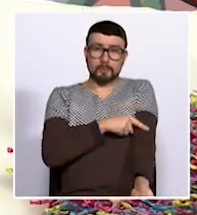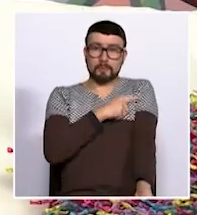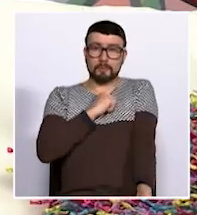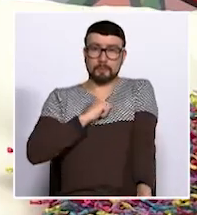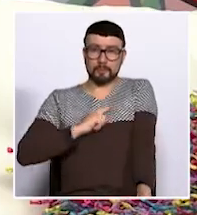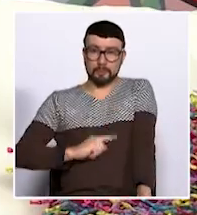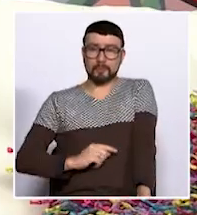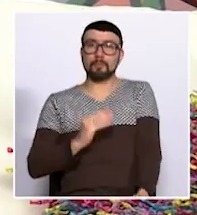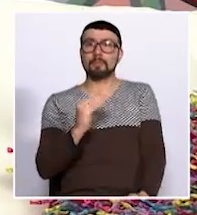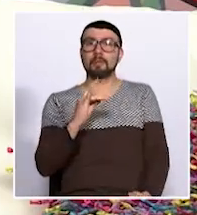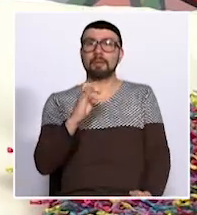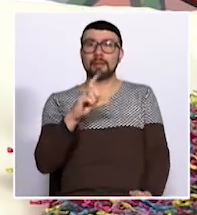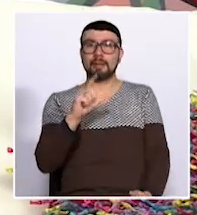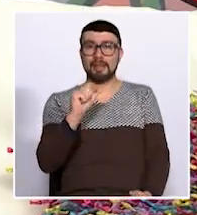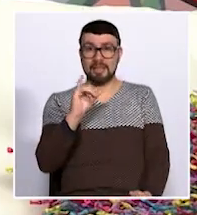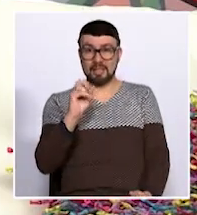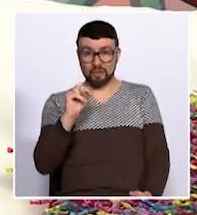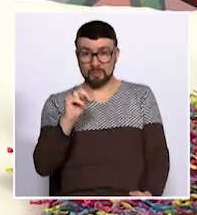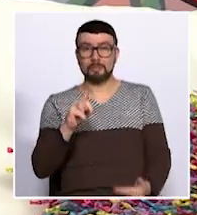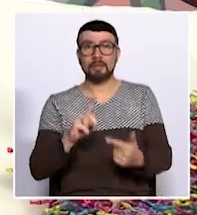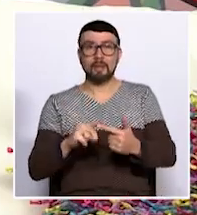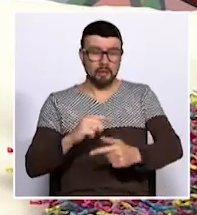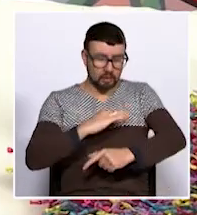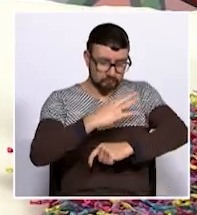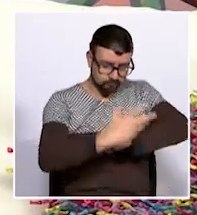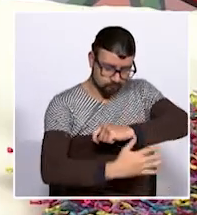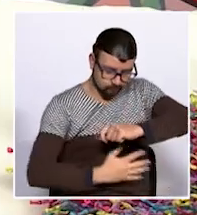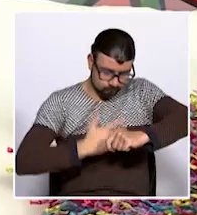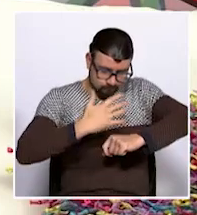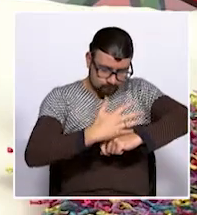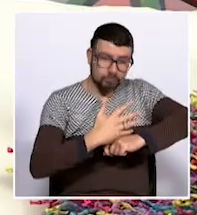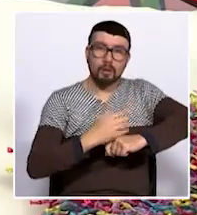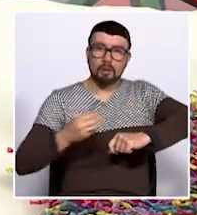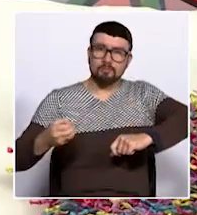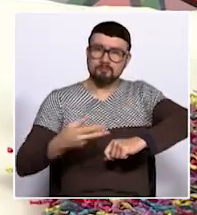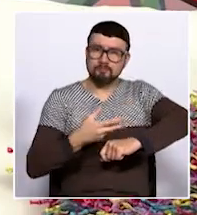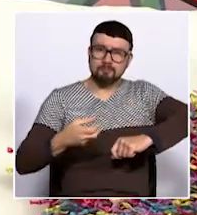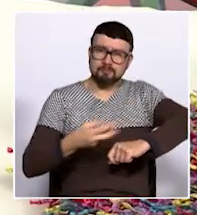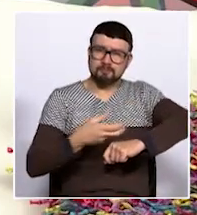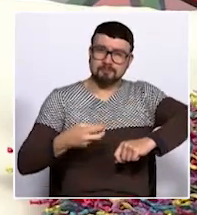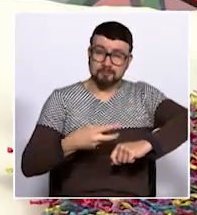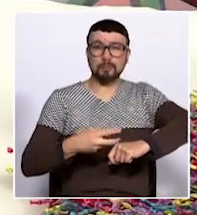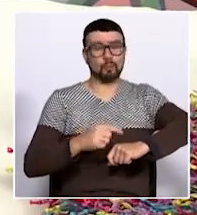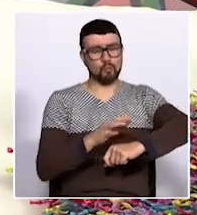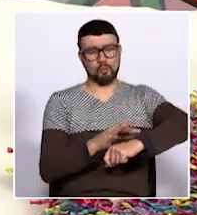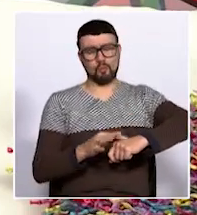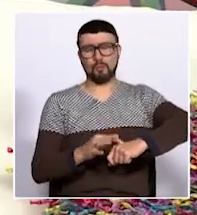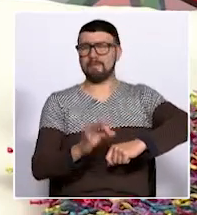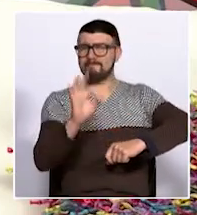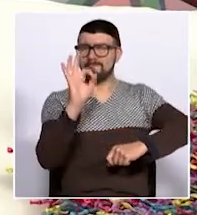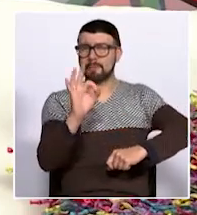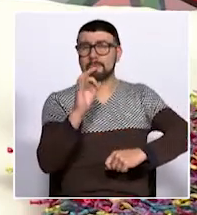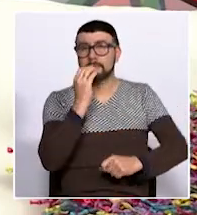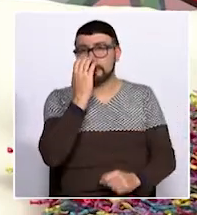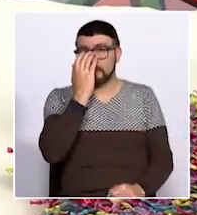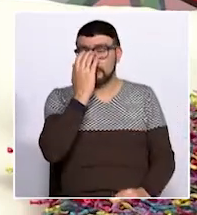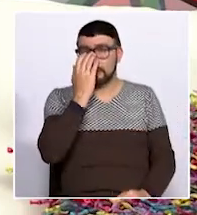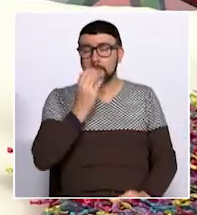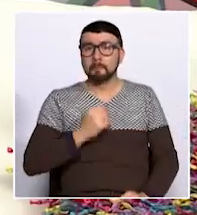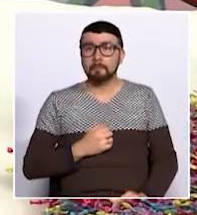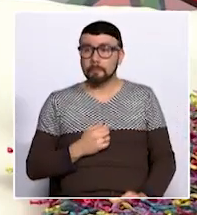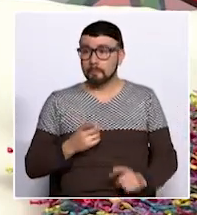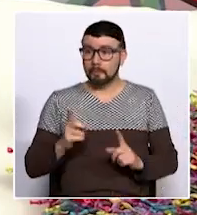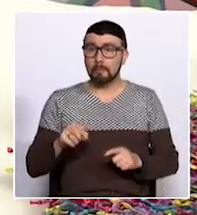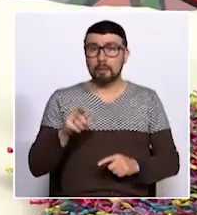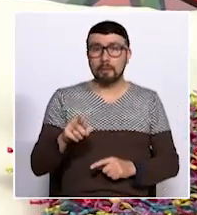la bota de ozono. Con eso logramos cerrar úlceras y pies diabéticos también. El éxito ha sido muchísimo. Tenemos el